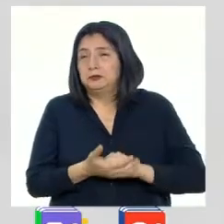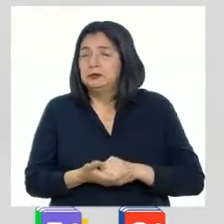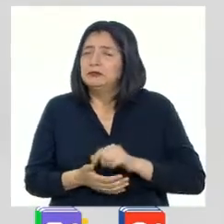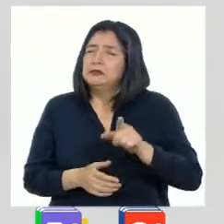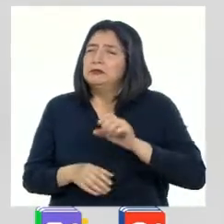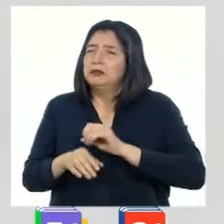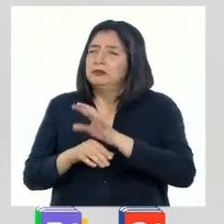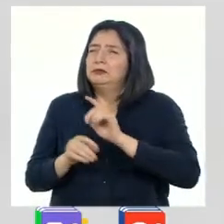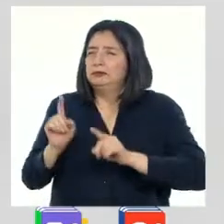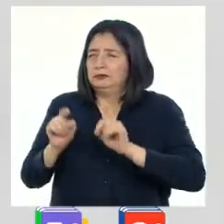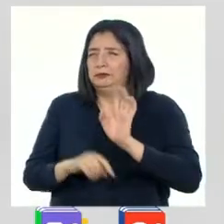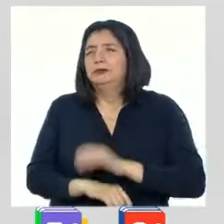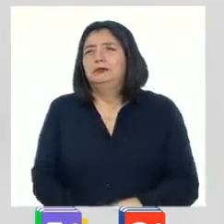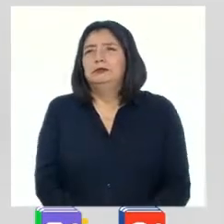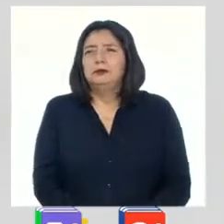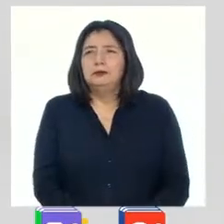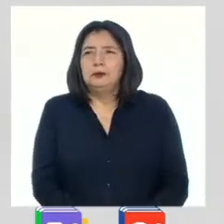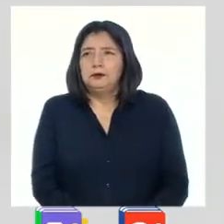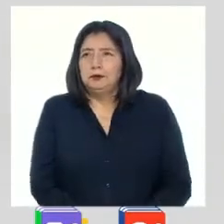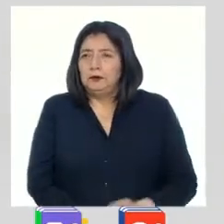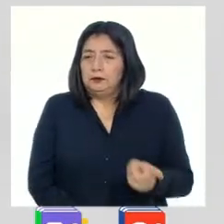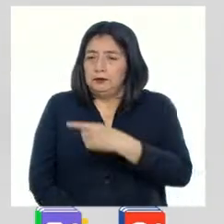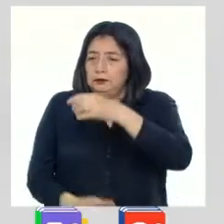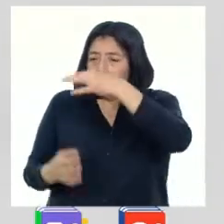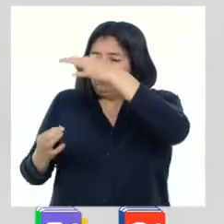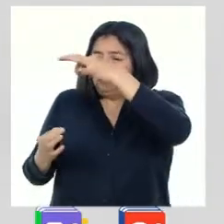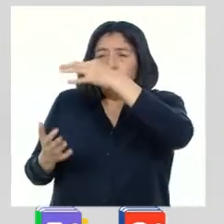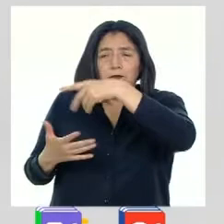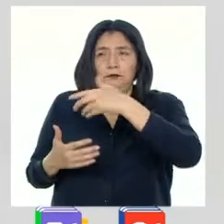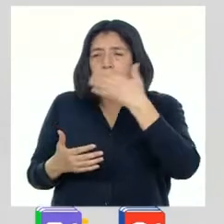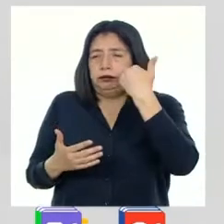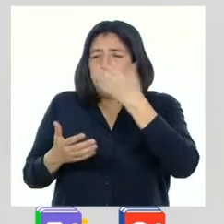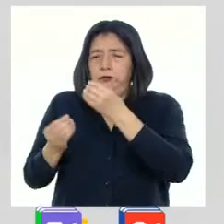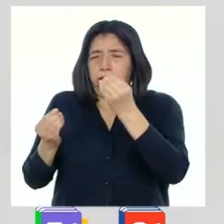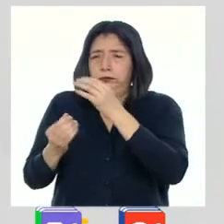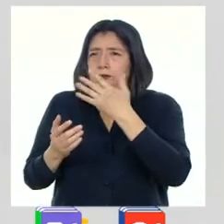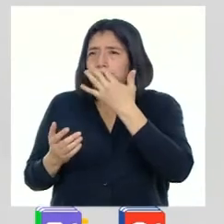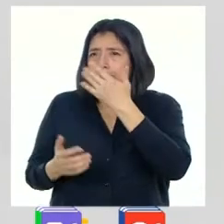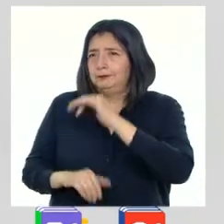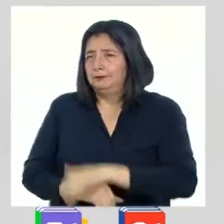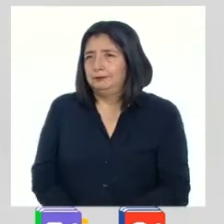sugerimos algunos a continuación. Hojas blancas o de colores.